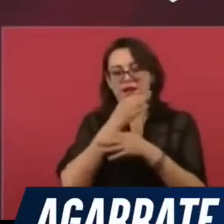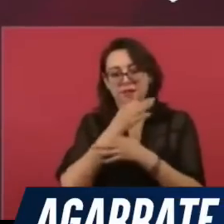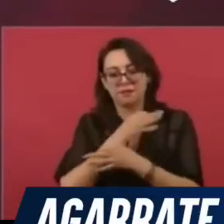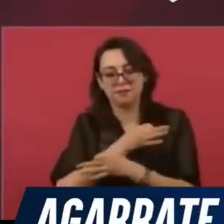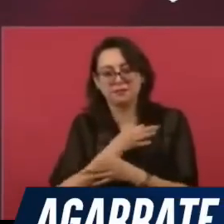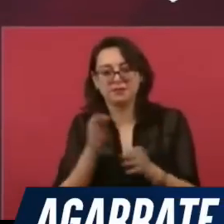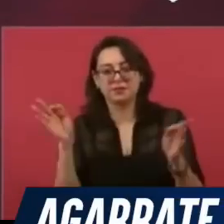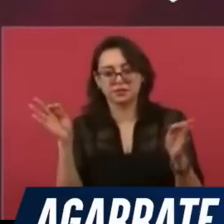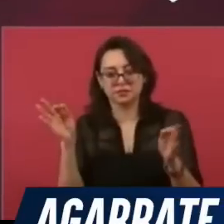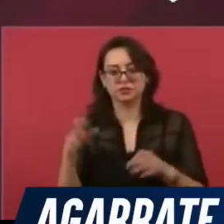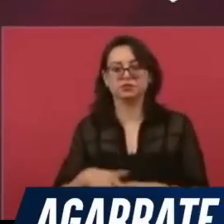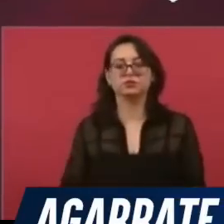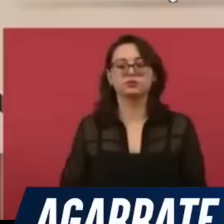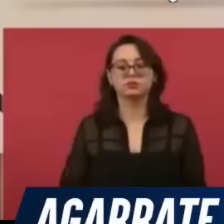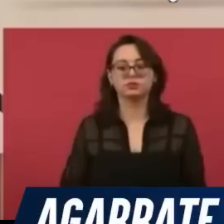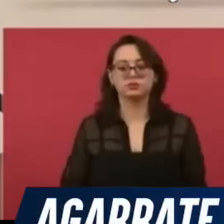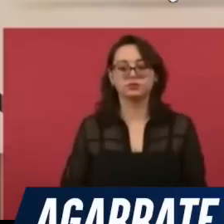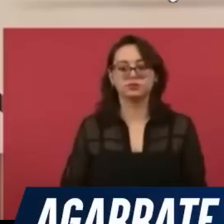de que